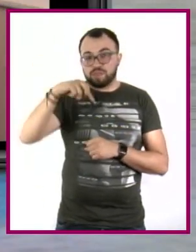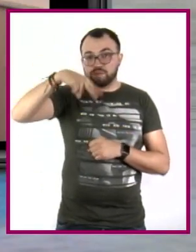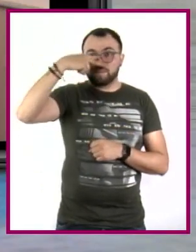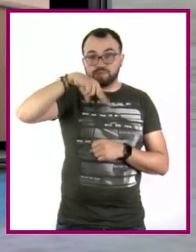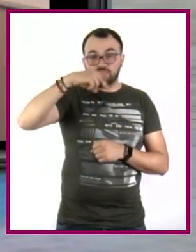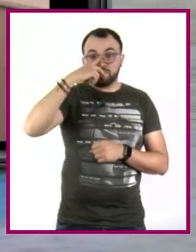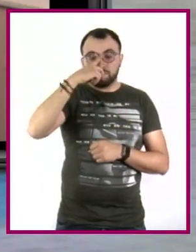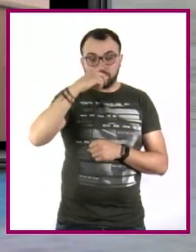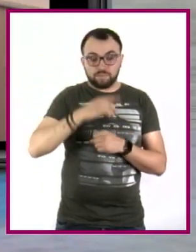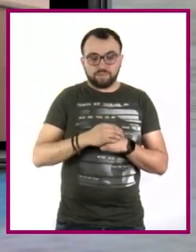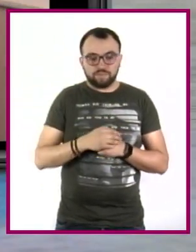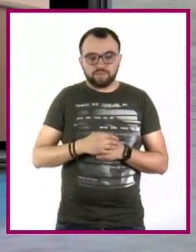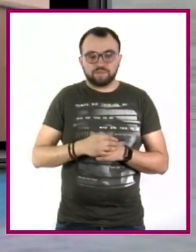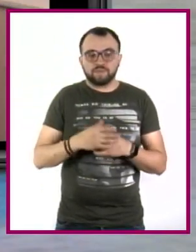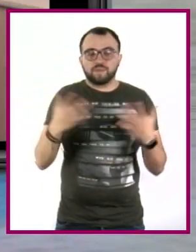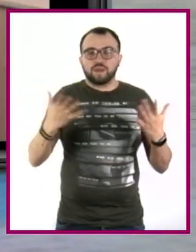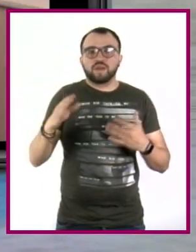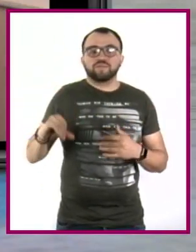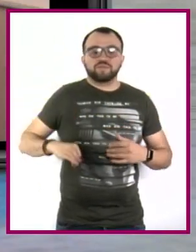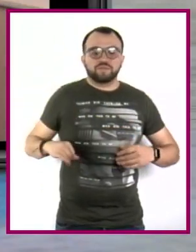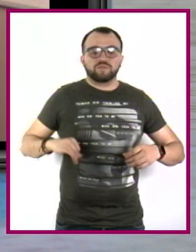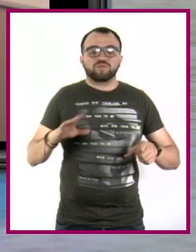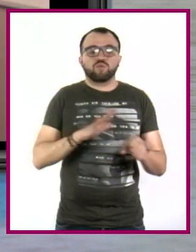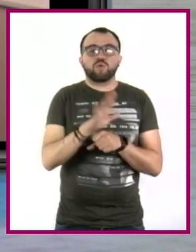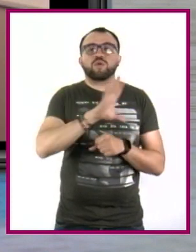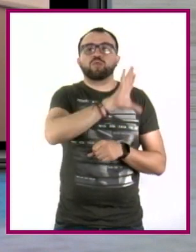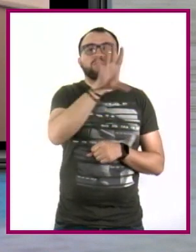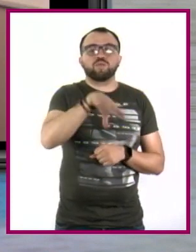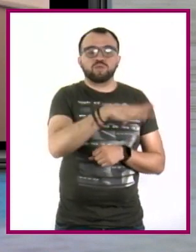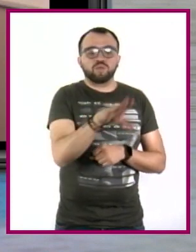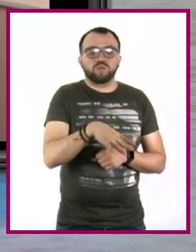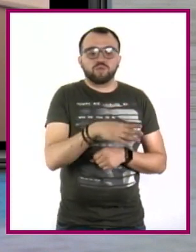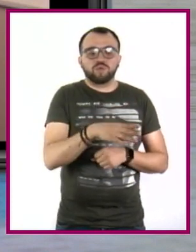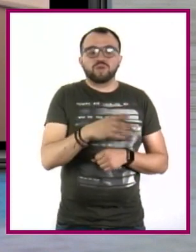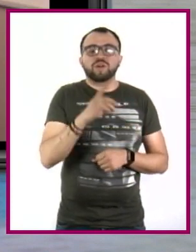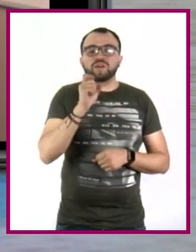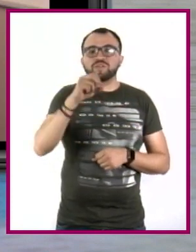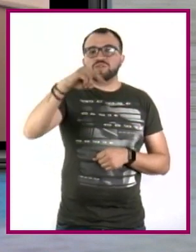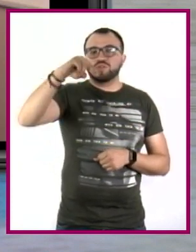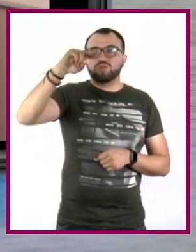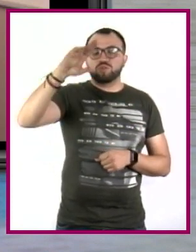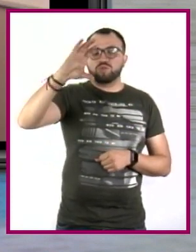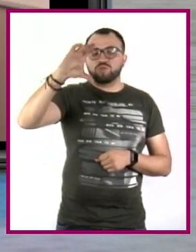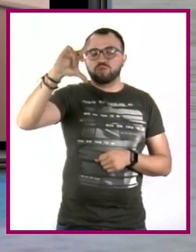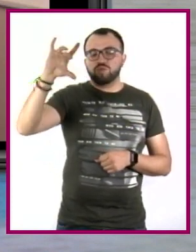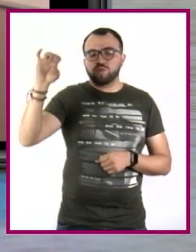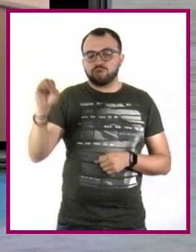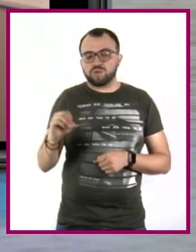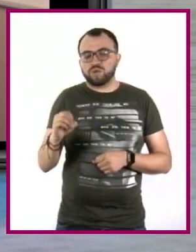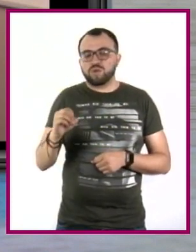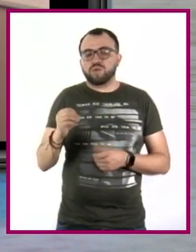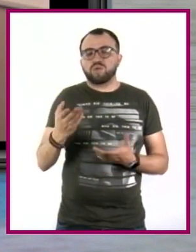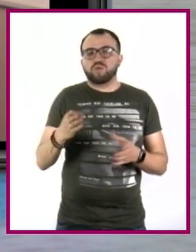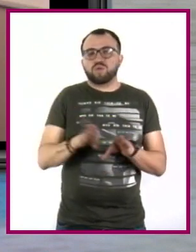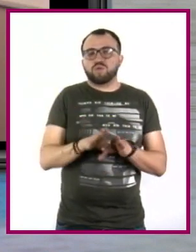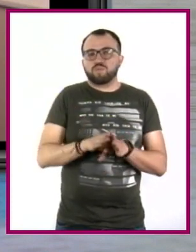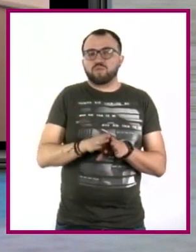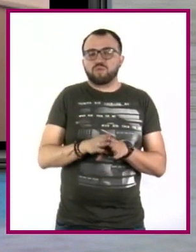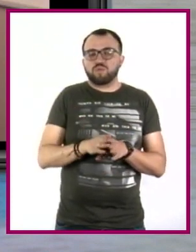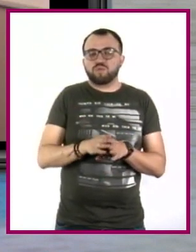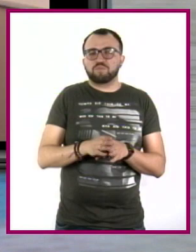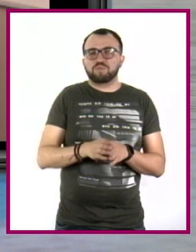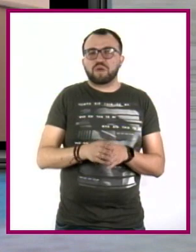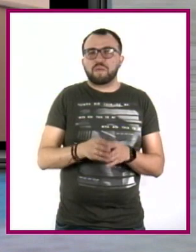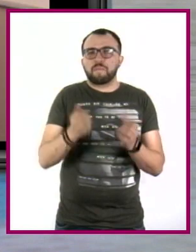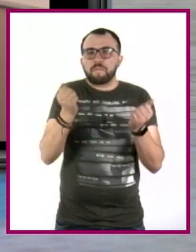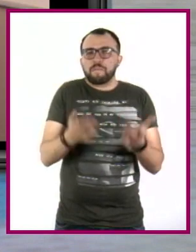¿sí? Estamos interesados en buscar la producción de un cierto núcleo, ¿sí? De un núcleo muy ligero, se llama,